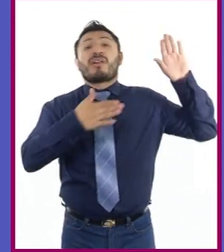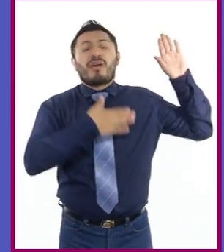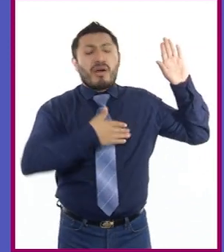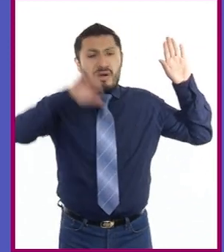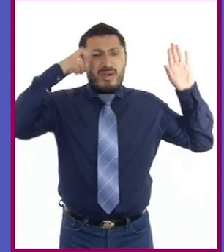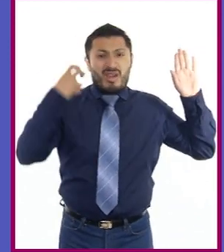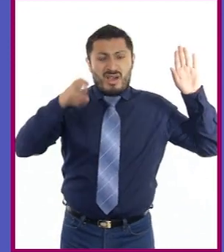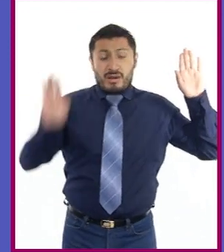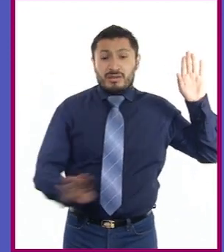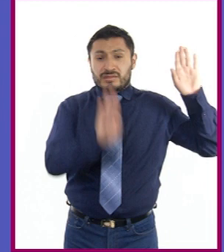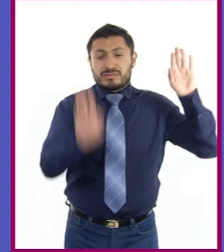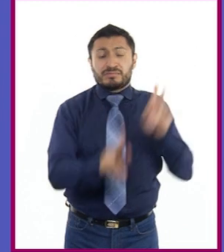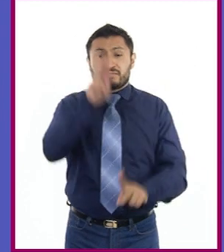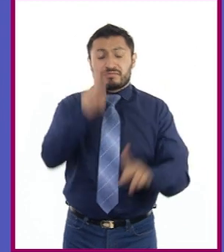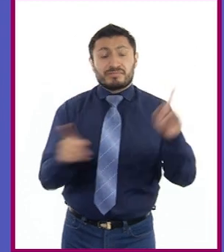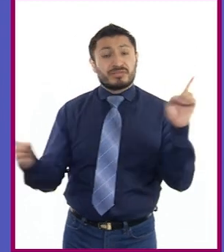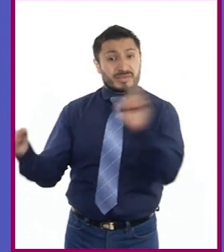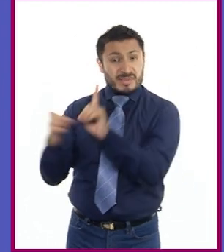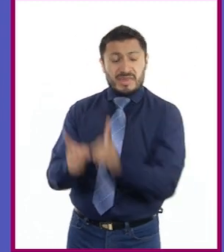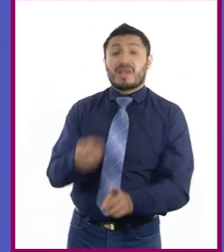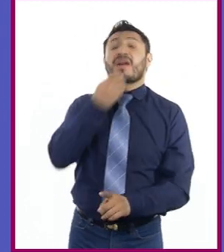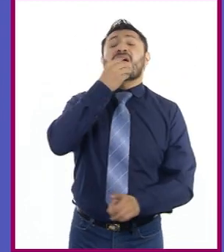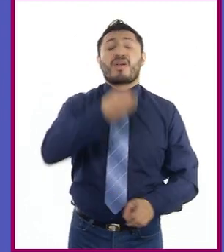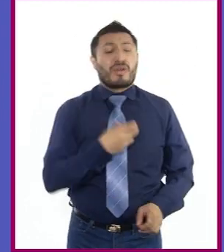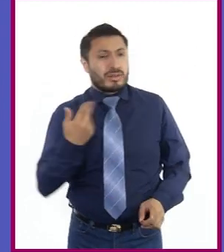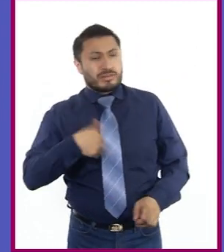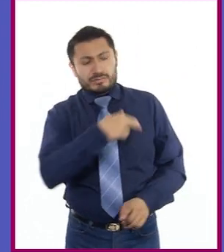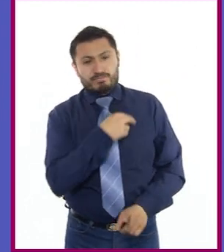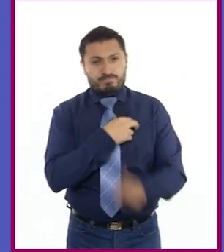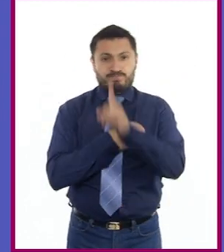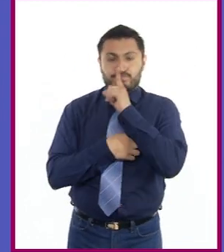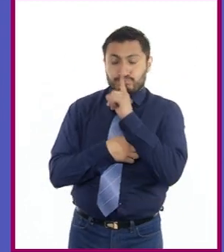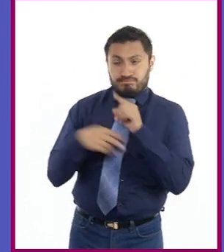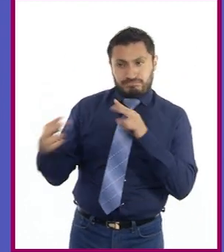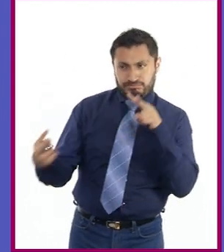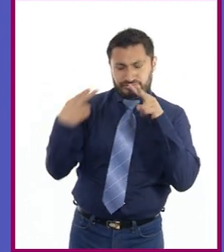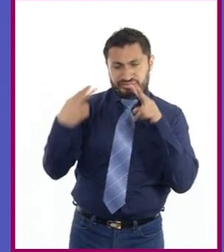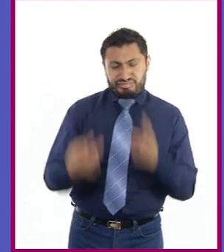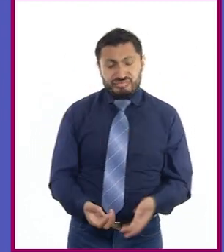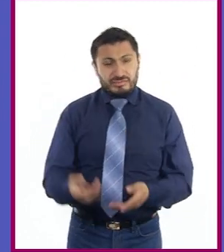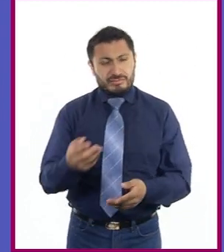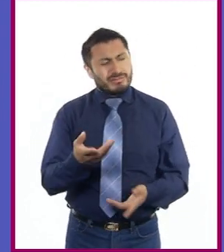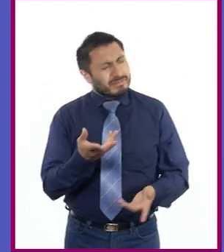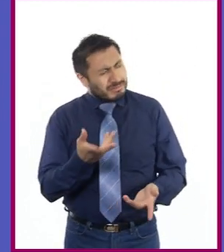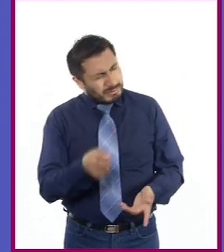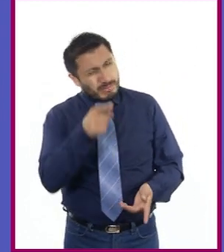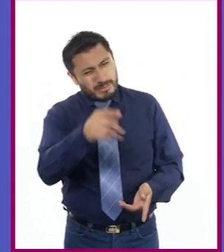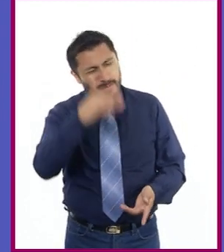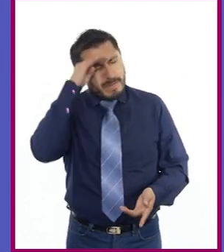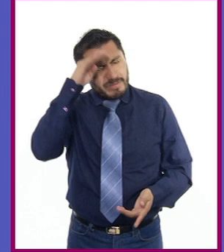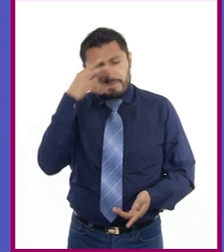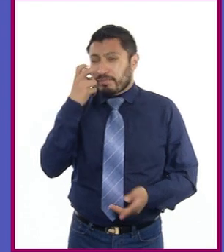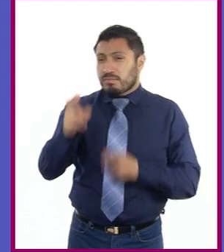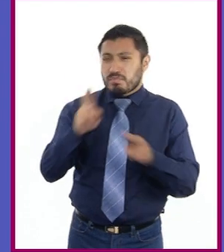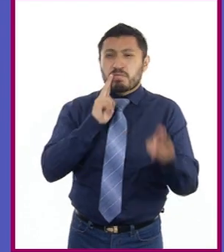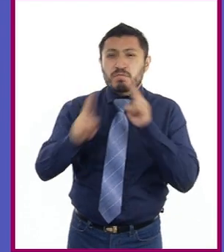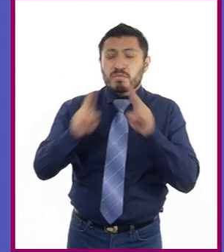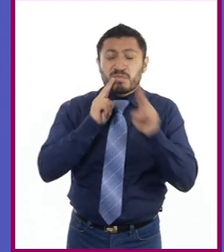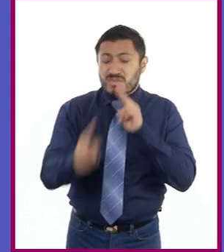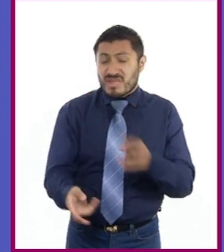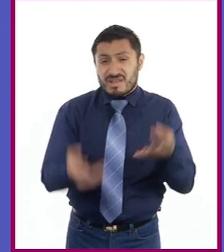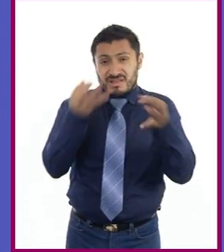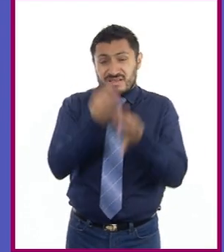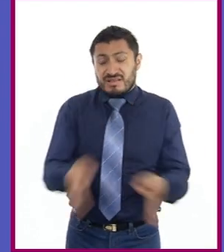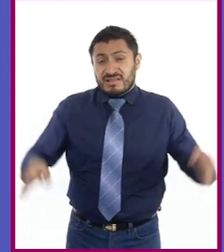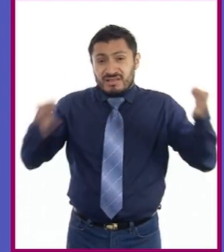este espíritu hablará con él, aunque ha sido para nosotros mudo. ¿No os parece que dé esta noticia indispensable